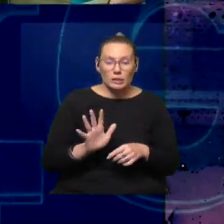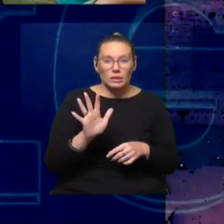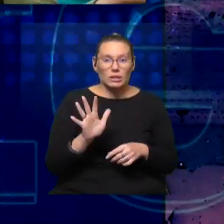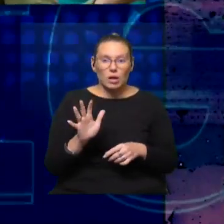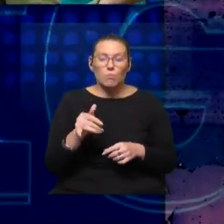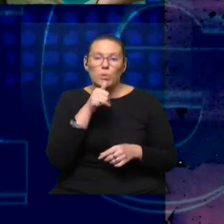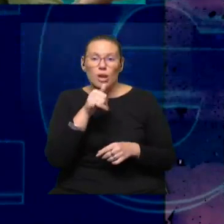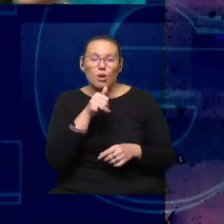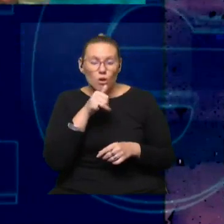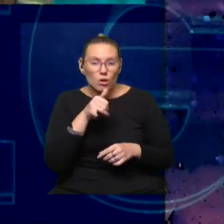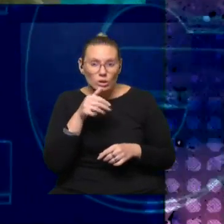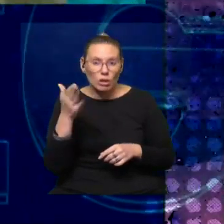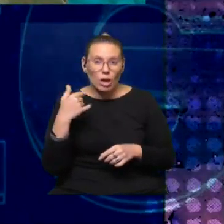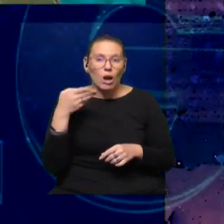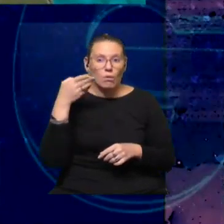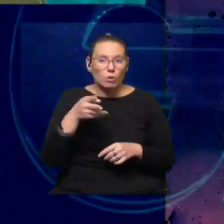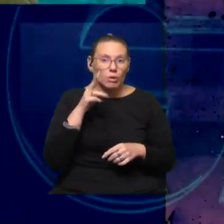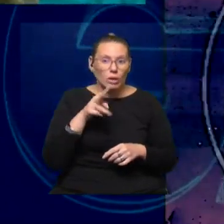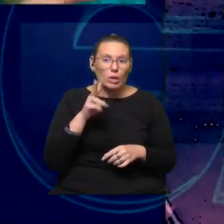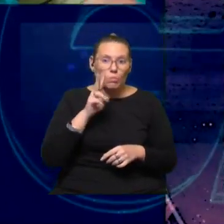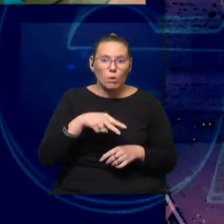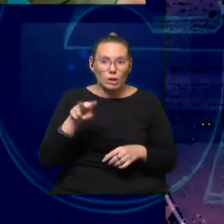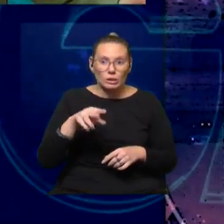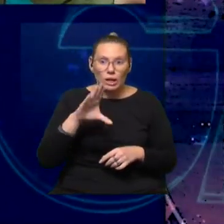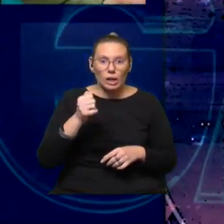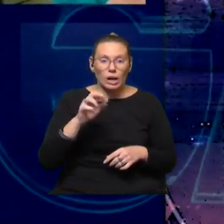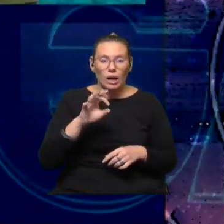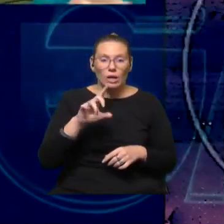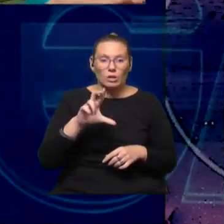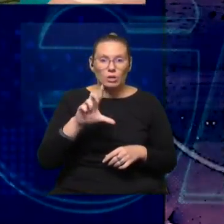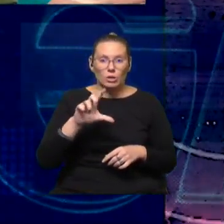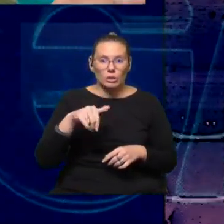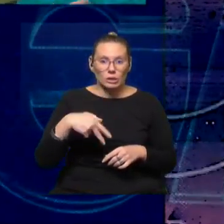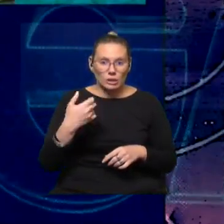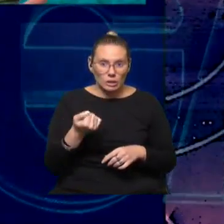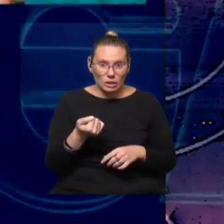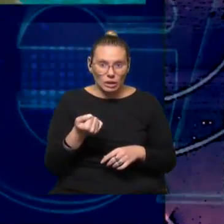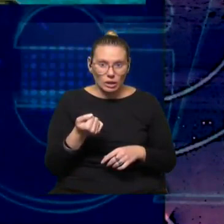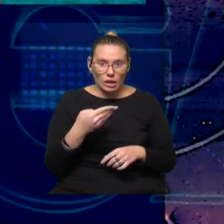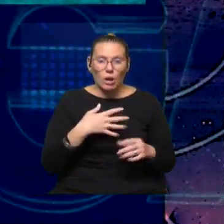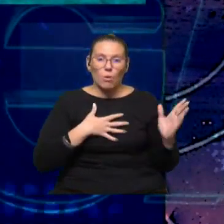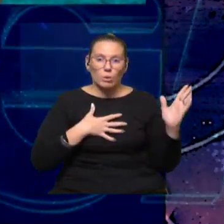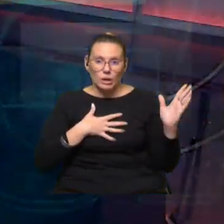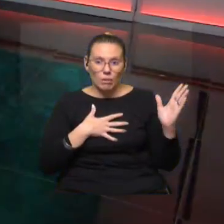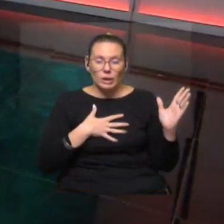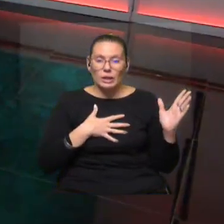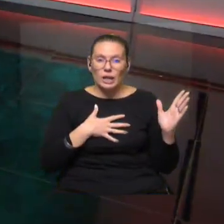me contaba que que fue a ver la muestra caro el otro día fue tan divino